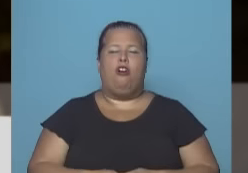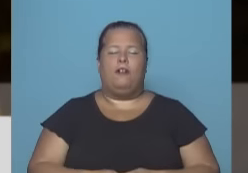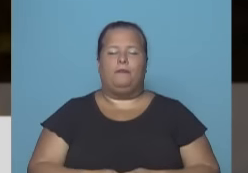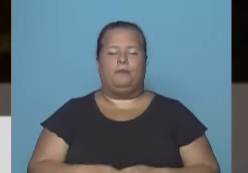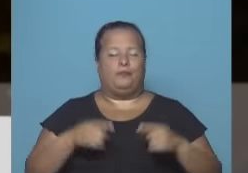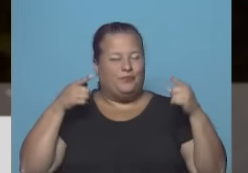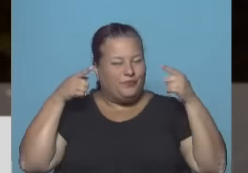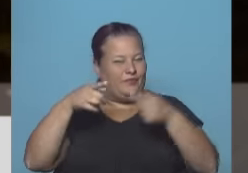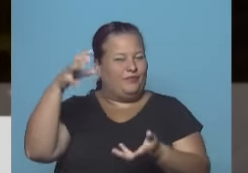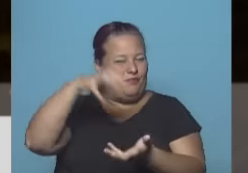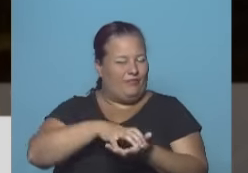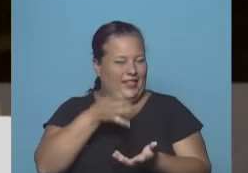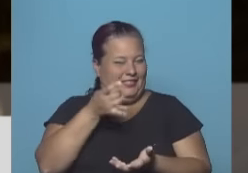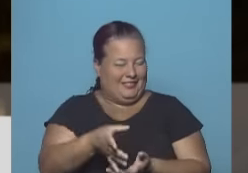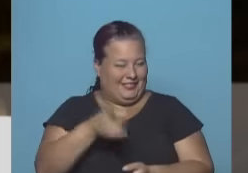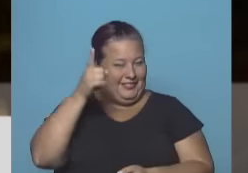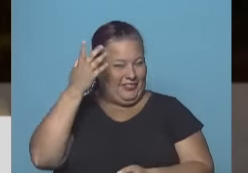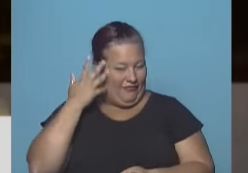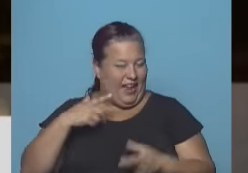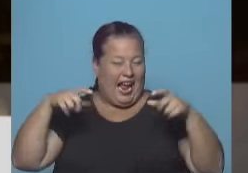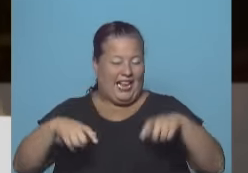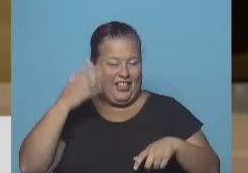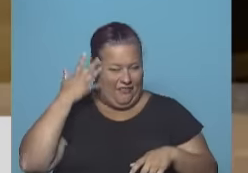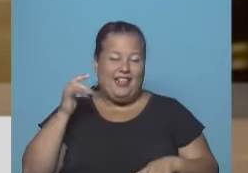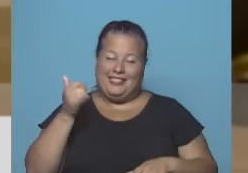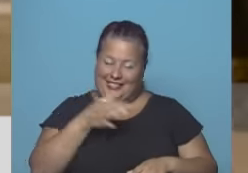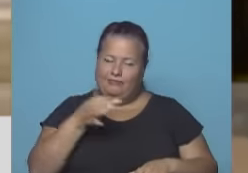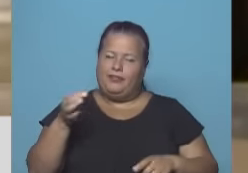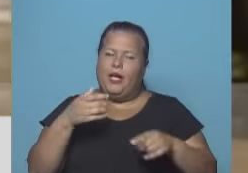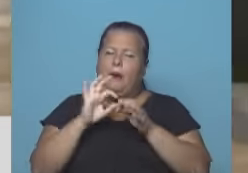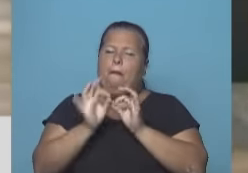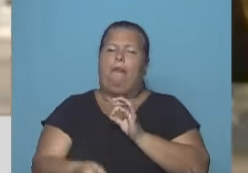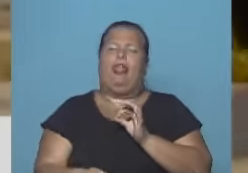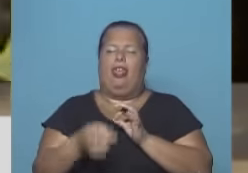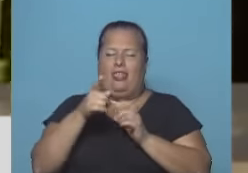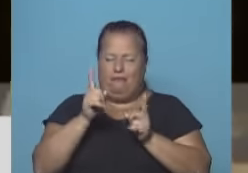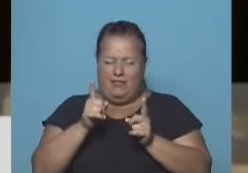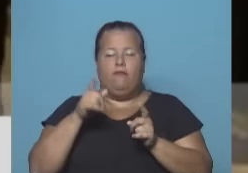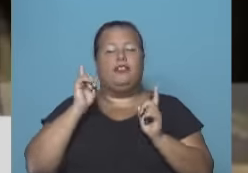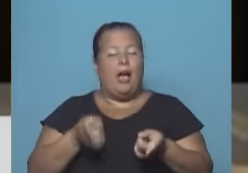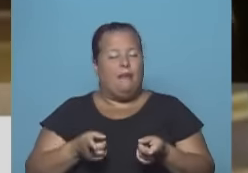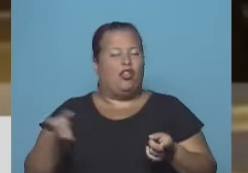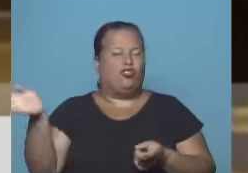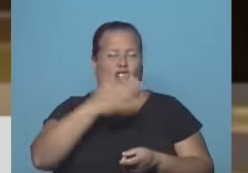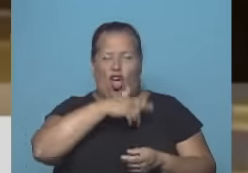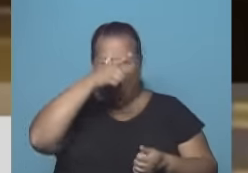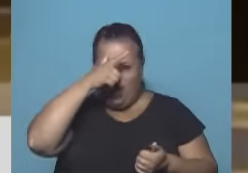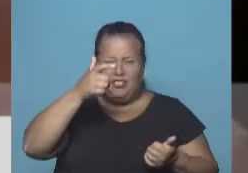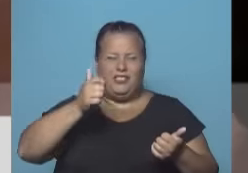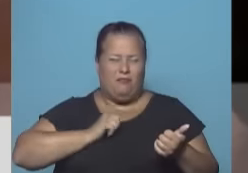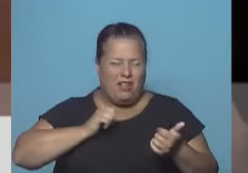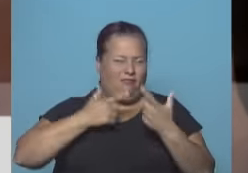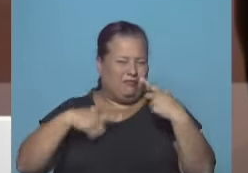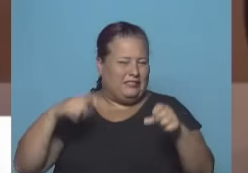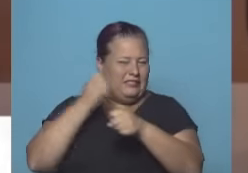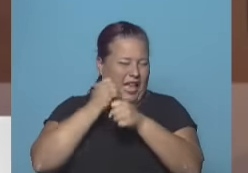los objetivos de los atentados terroristas. El estadio de Francia. Sí, es muy cerca de allí y están todas las fuerzas de seguridad